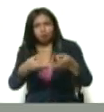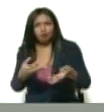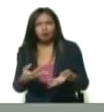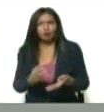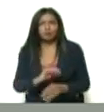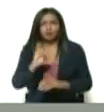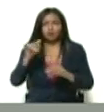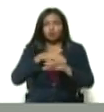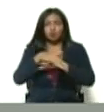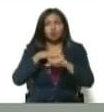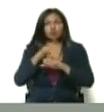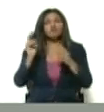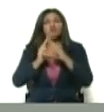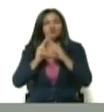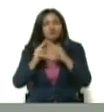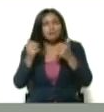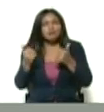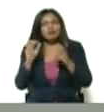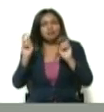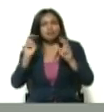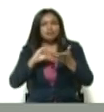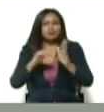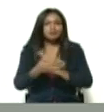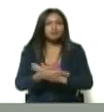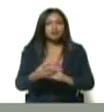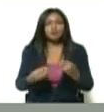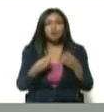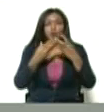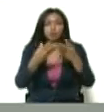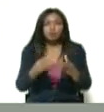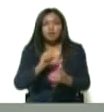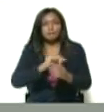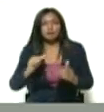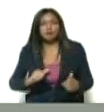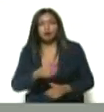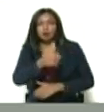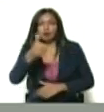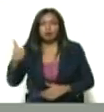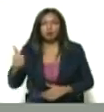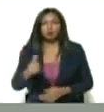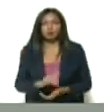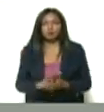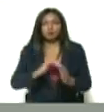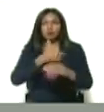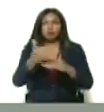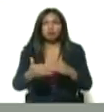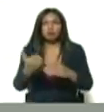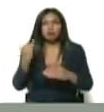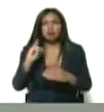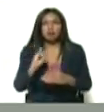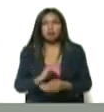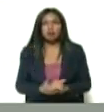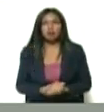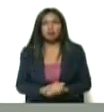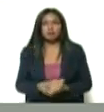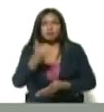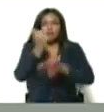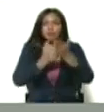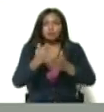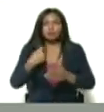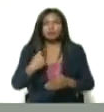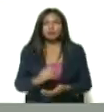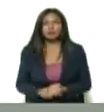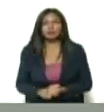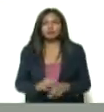Jorge Rodríguez conoce muy bien de esos temas, se los puede contar en privado ahí. Los planes de Iván Duque para asesinarme. Son muy